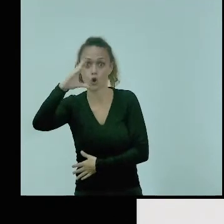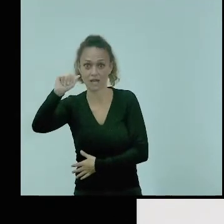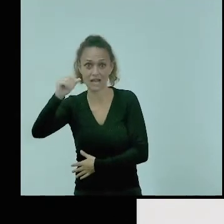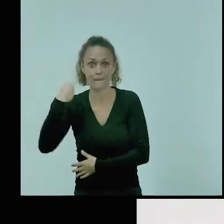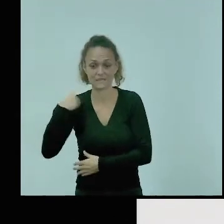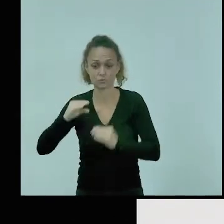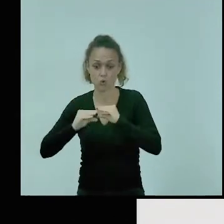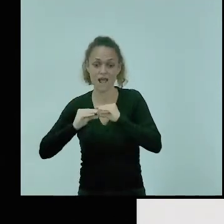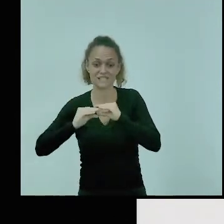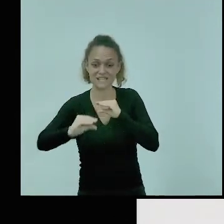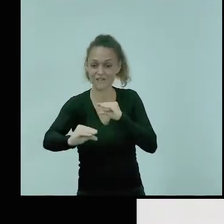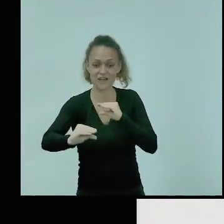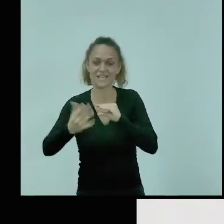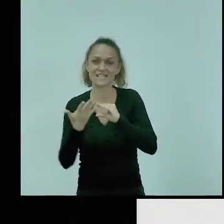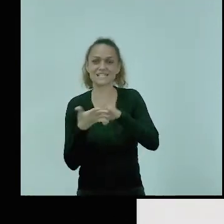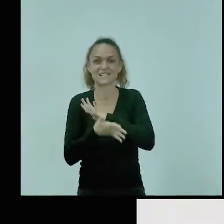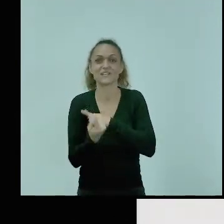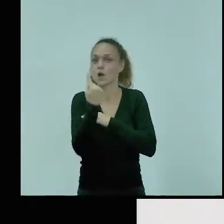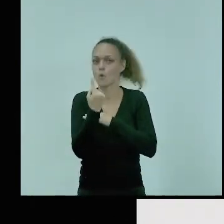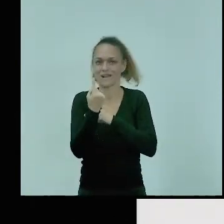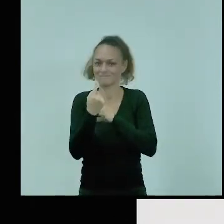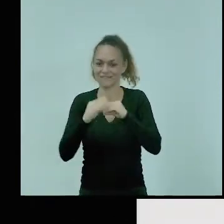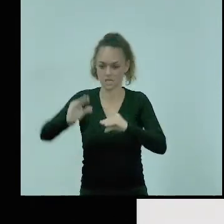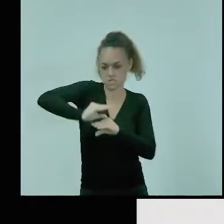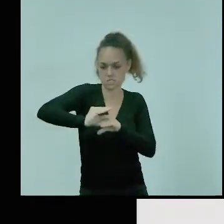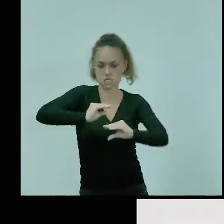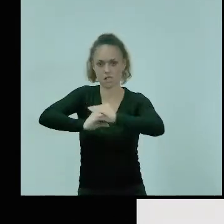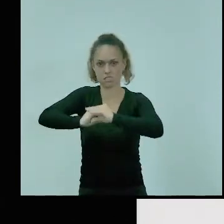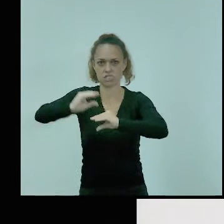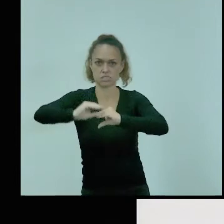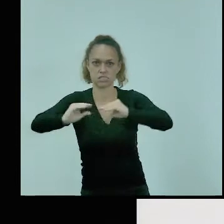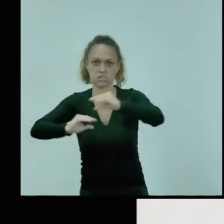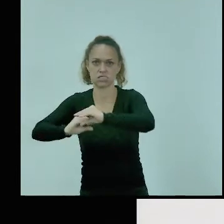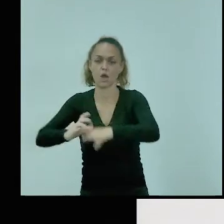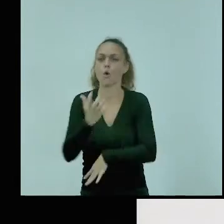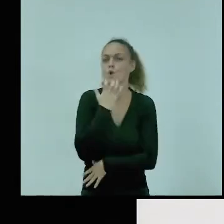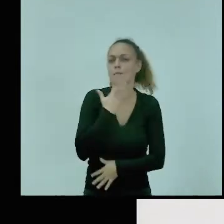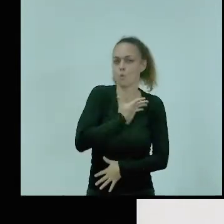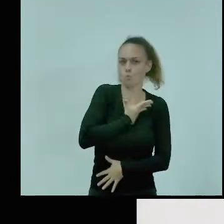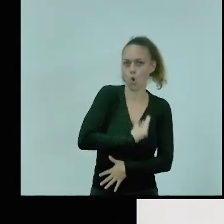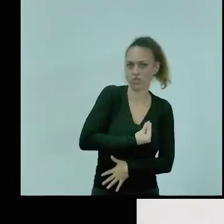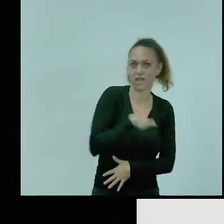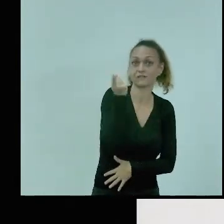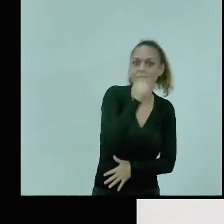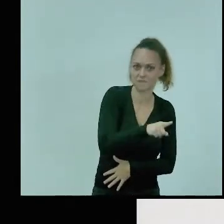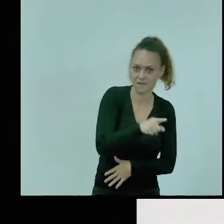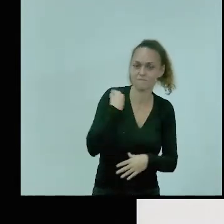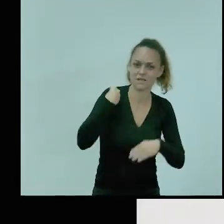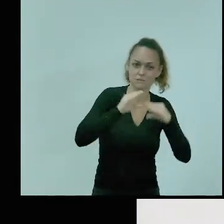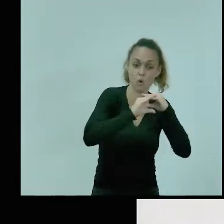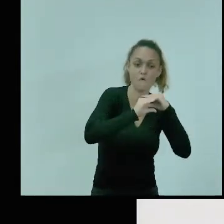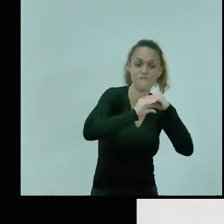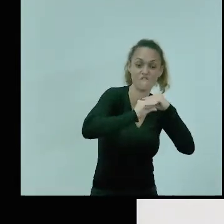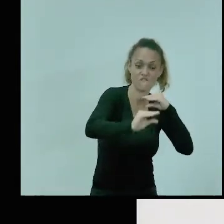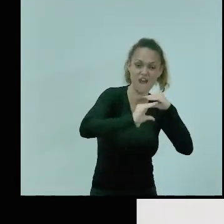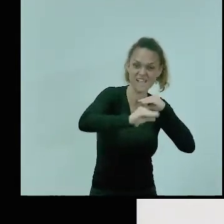una línea, que son varios segmentos de falla, o en el caso de Murcia, que también está encima de lo que sería